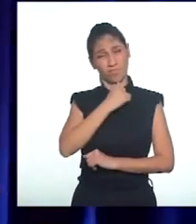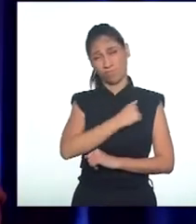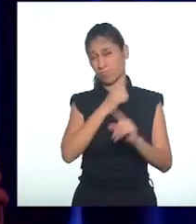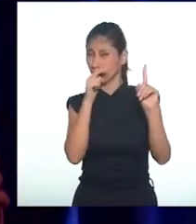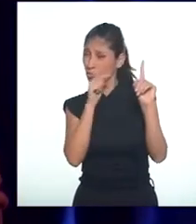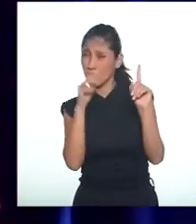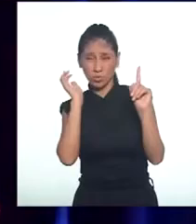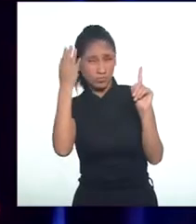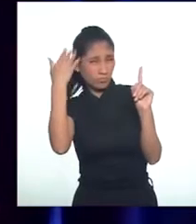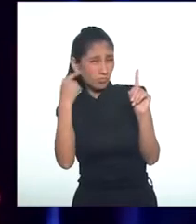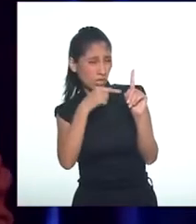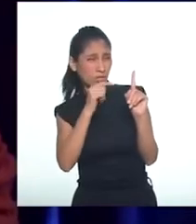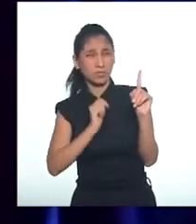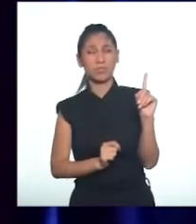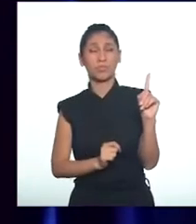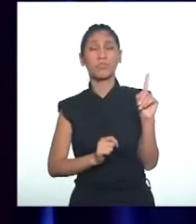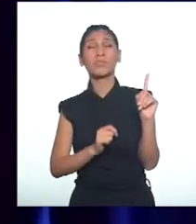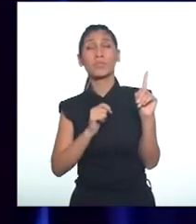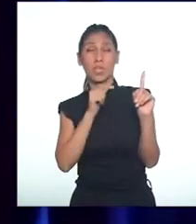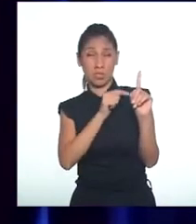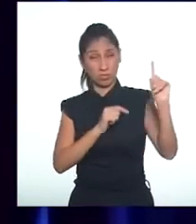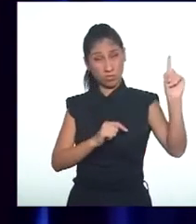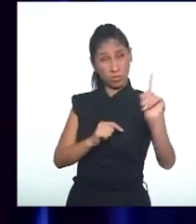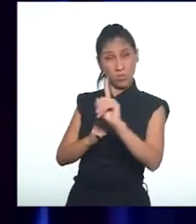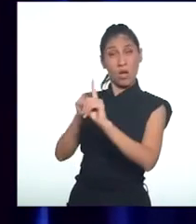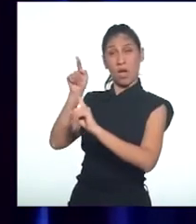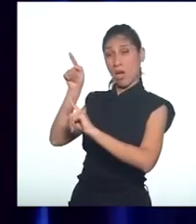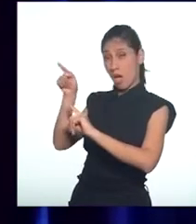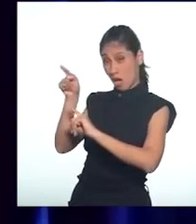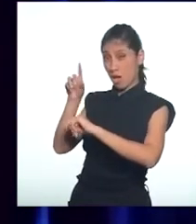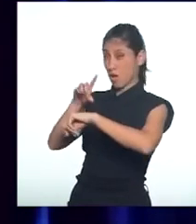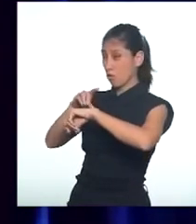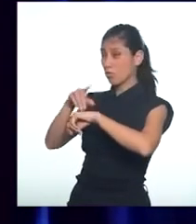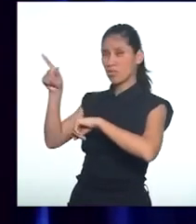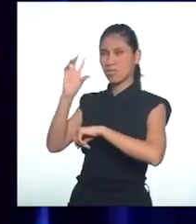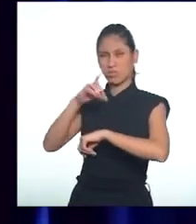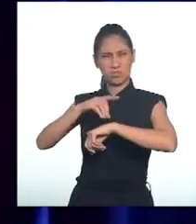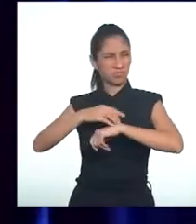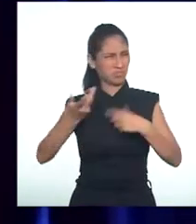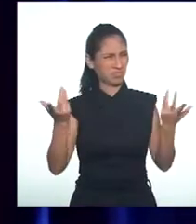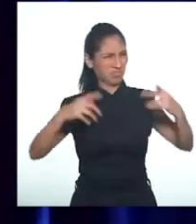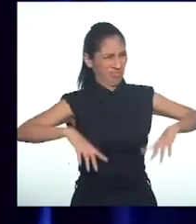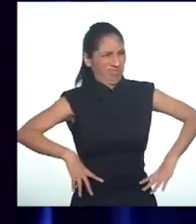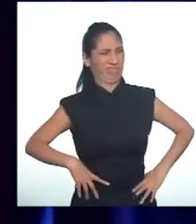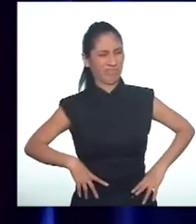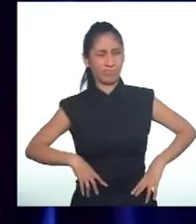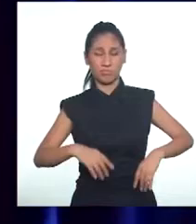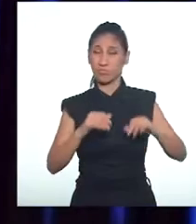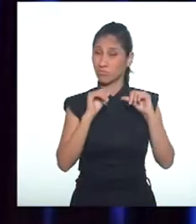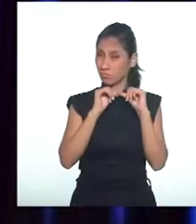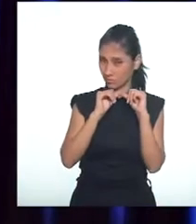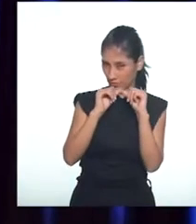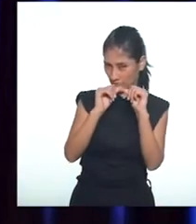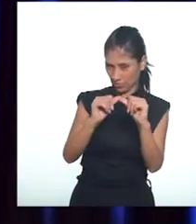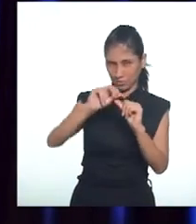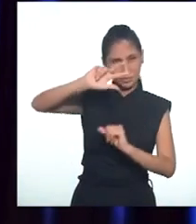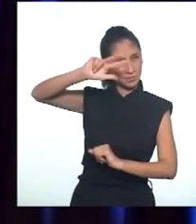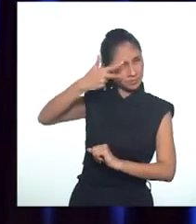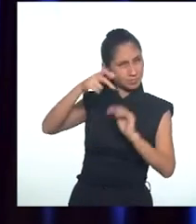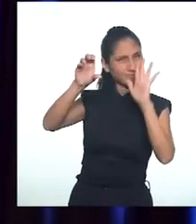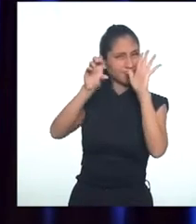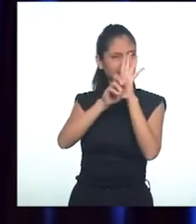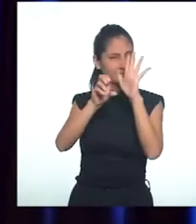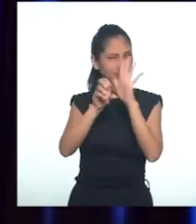Pobre chica, parece que el doctor Trifulgas es un poco malhumorado. Sigamos.